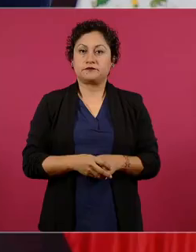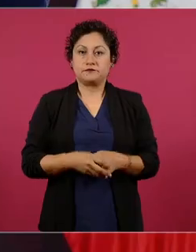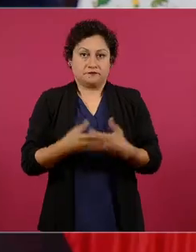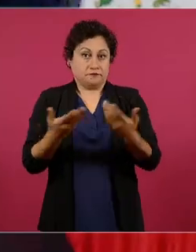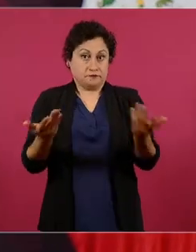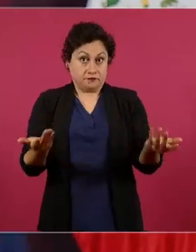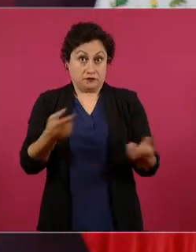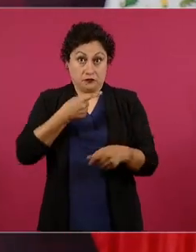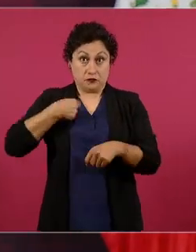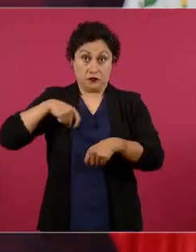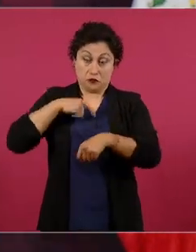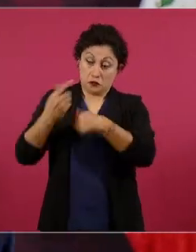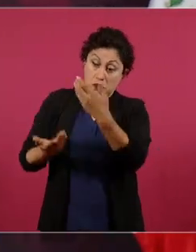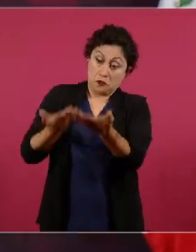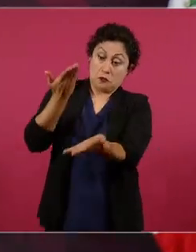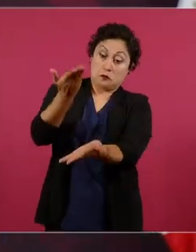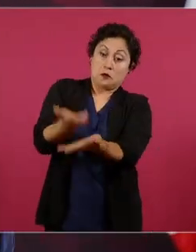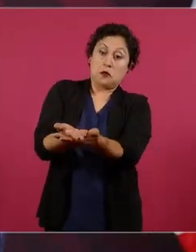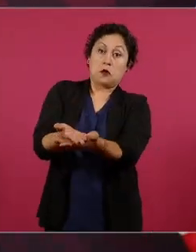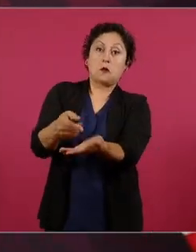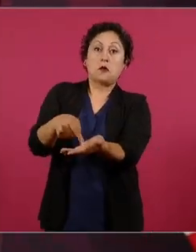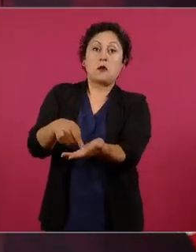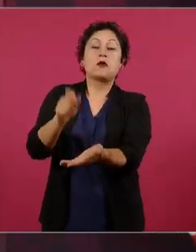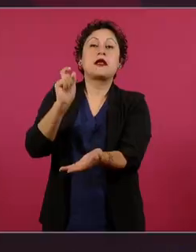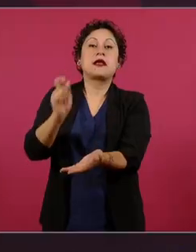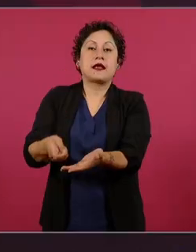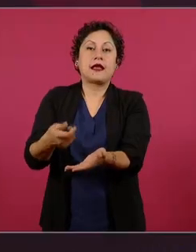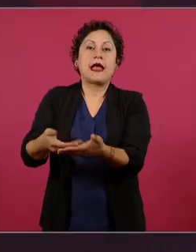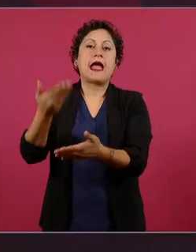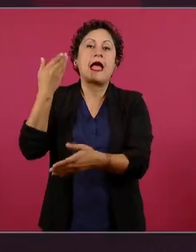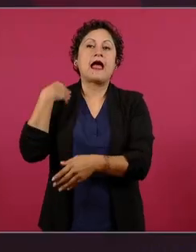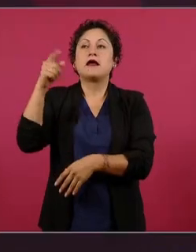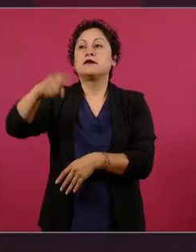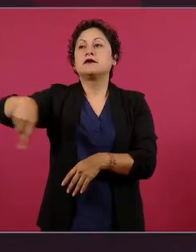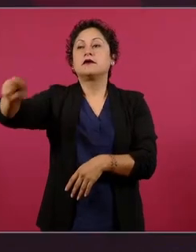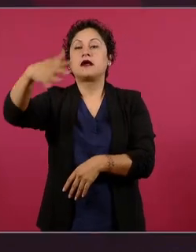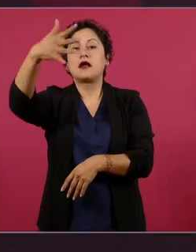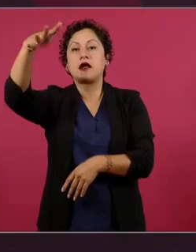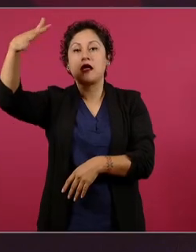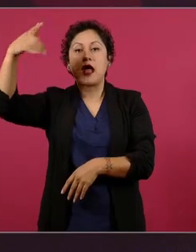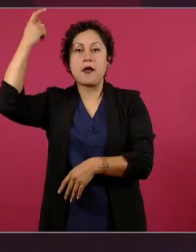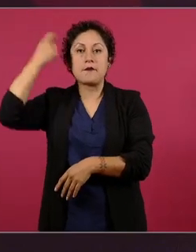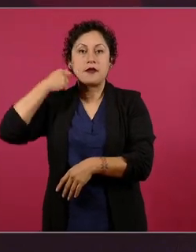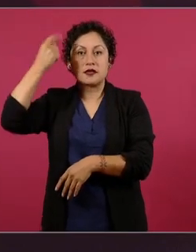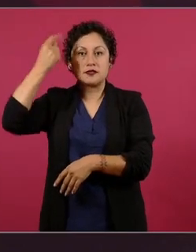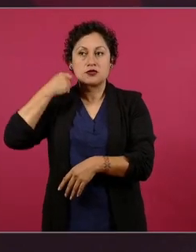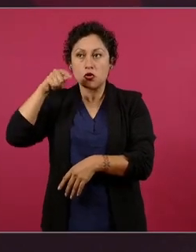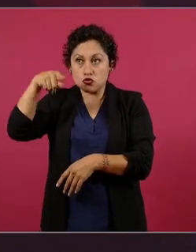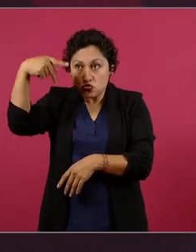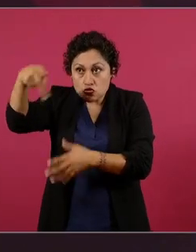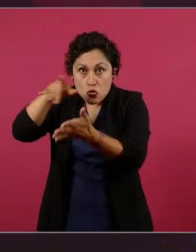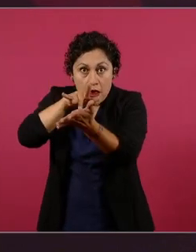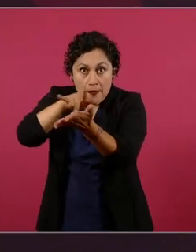constitucional el derecho a la pensión de los adultos mayores y votan en contra.